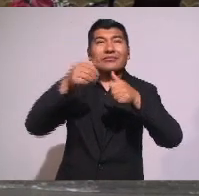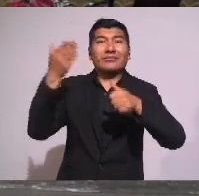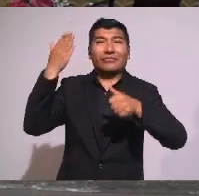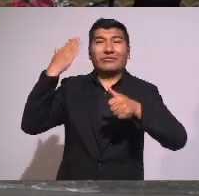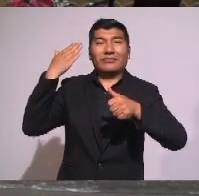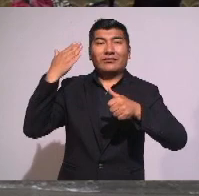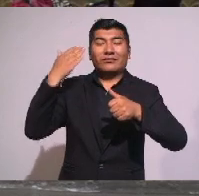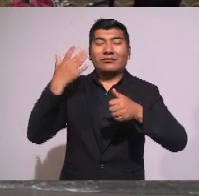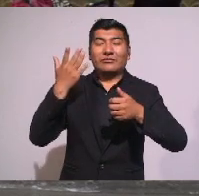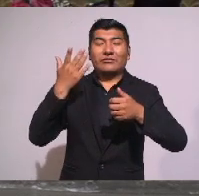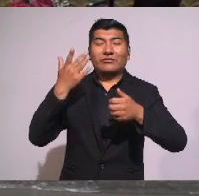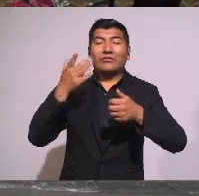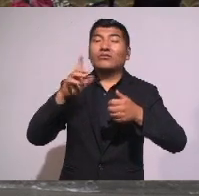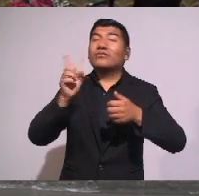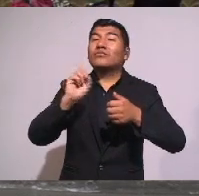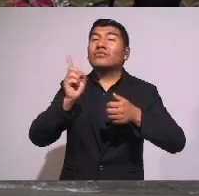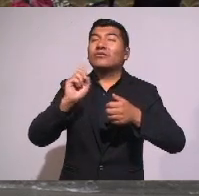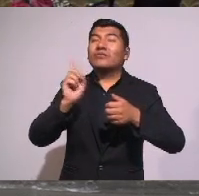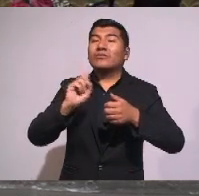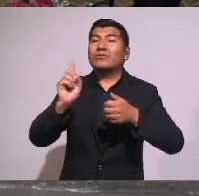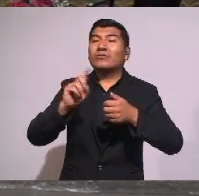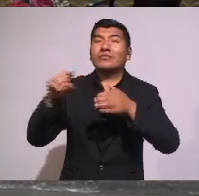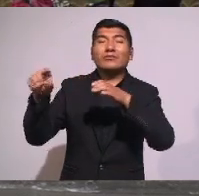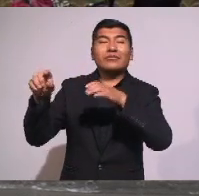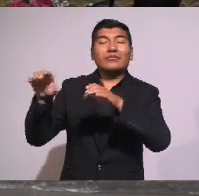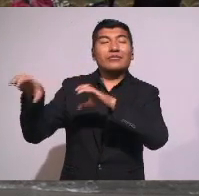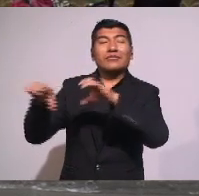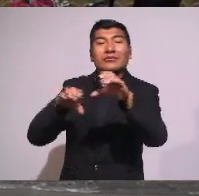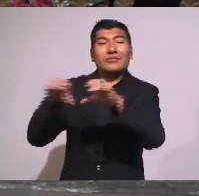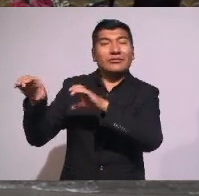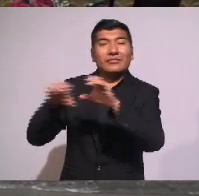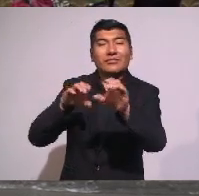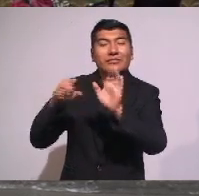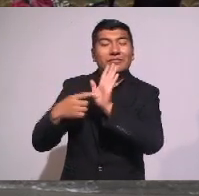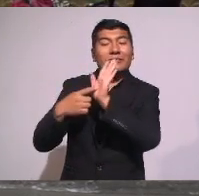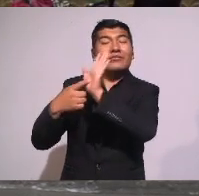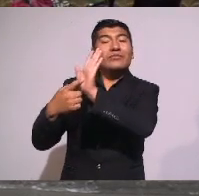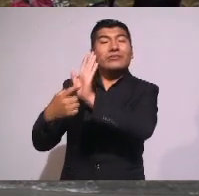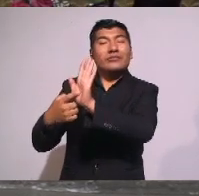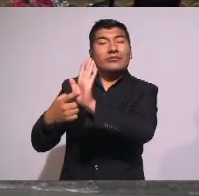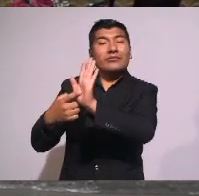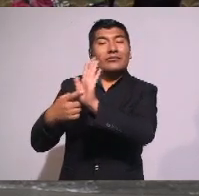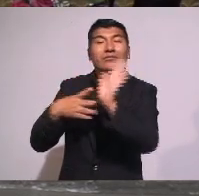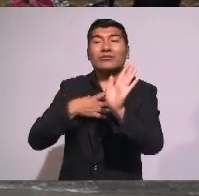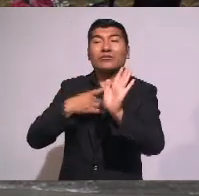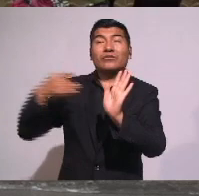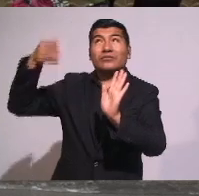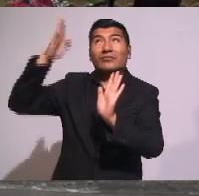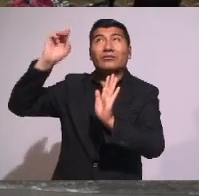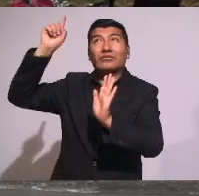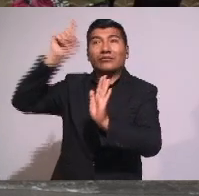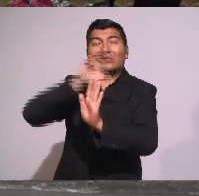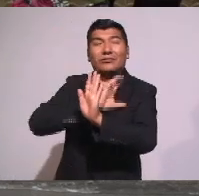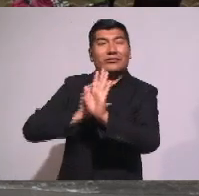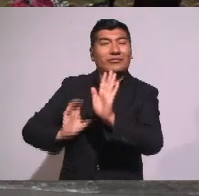no es el culto que realizan lo que les hace agradables a Cristo.